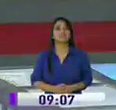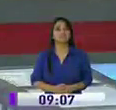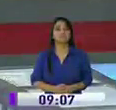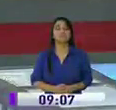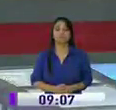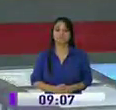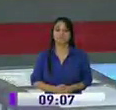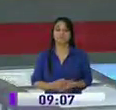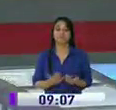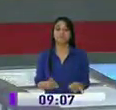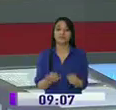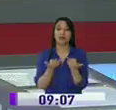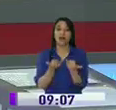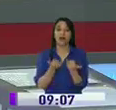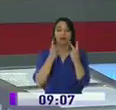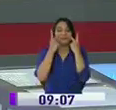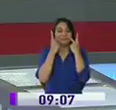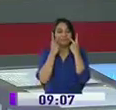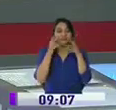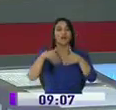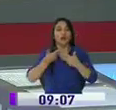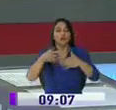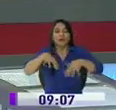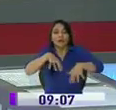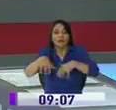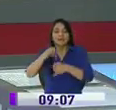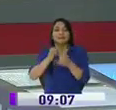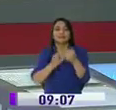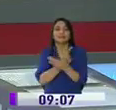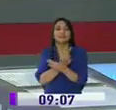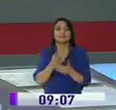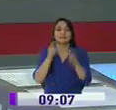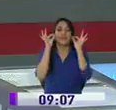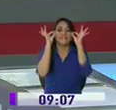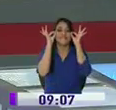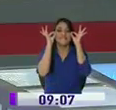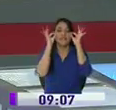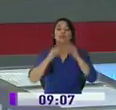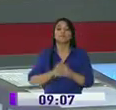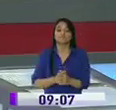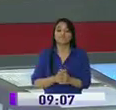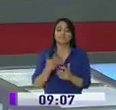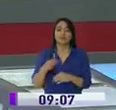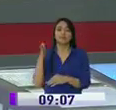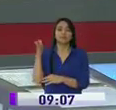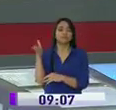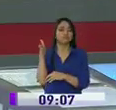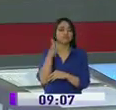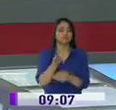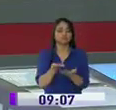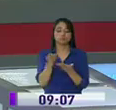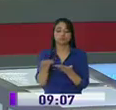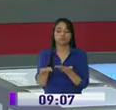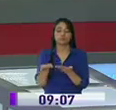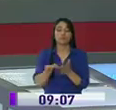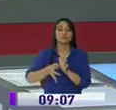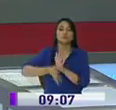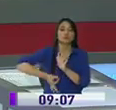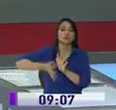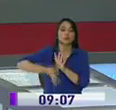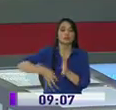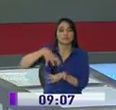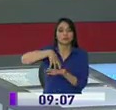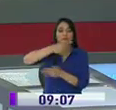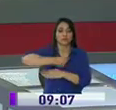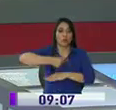Vamos ahora a mirar cómo le ha ido este fin de semana a Guillermo Lasso. Estuvo de recorrido en el Cantón Durán, allá en la provincia del Guayas,